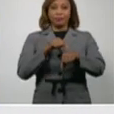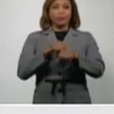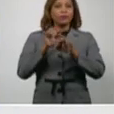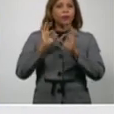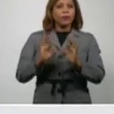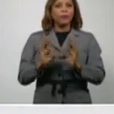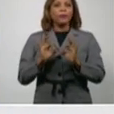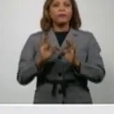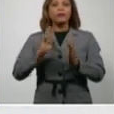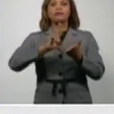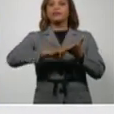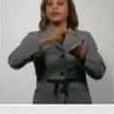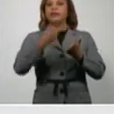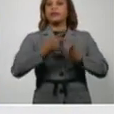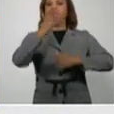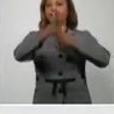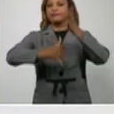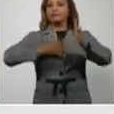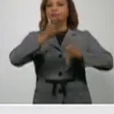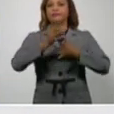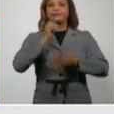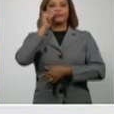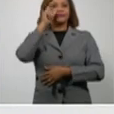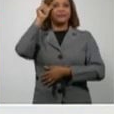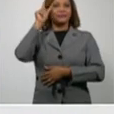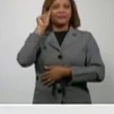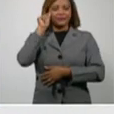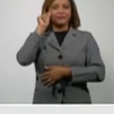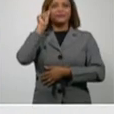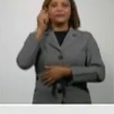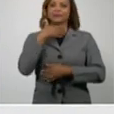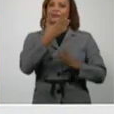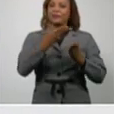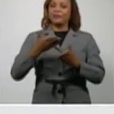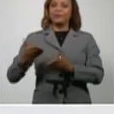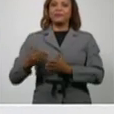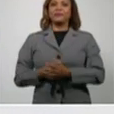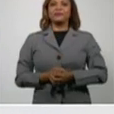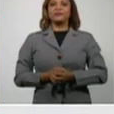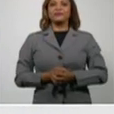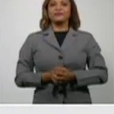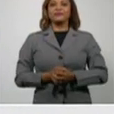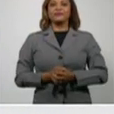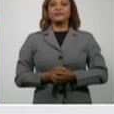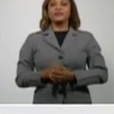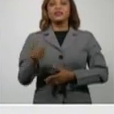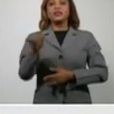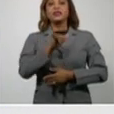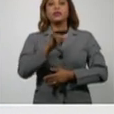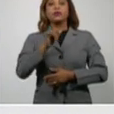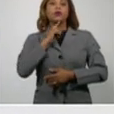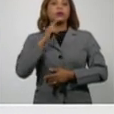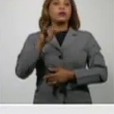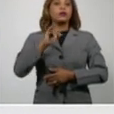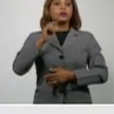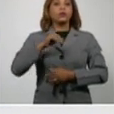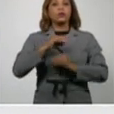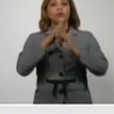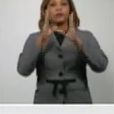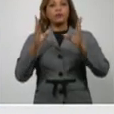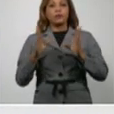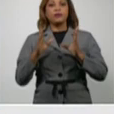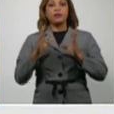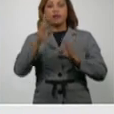la intérprete de lengua de señas, Marileimis Repilado, bienvenida, y le doy la bienvenida como cada mañana ya al doctor Francisco